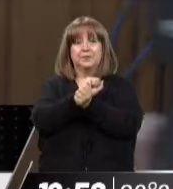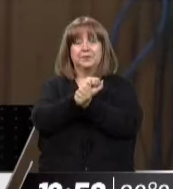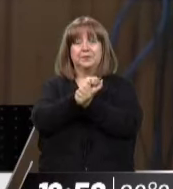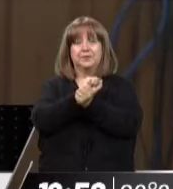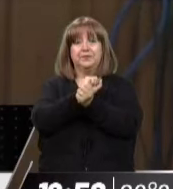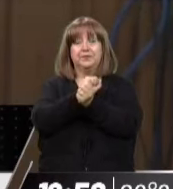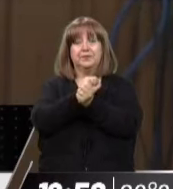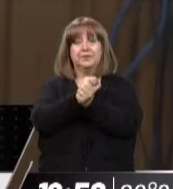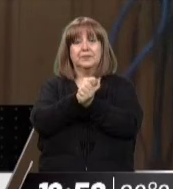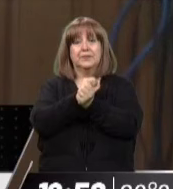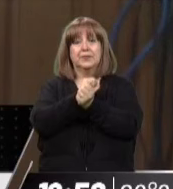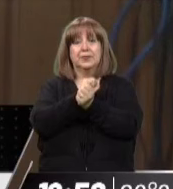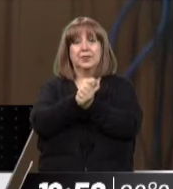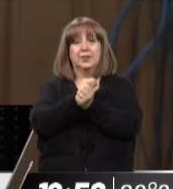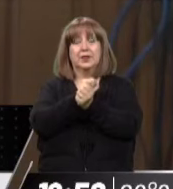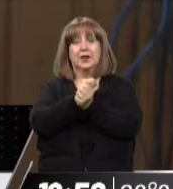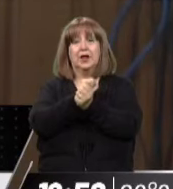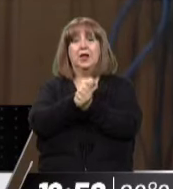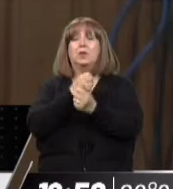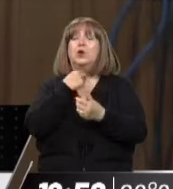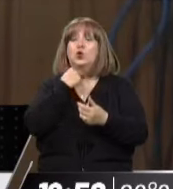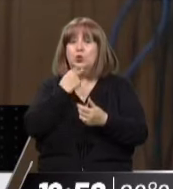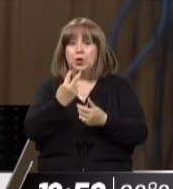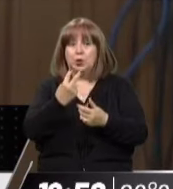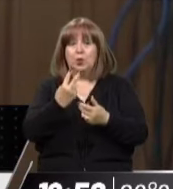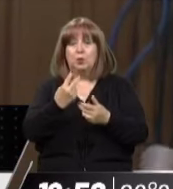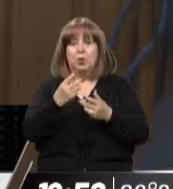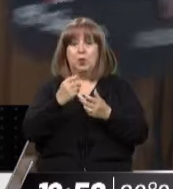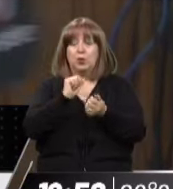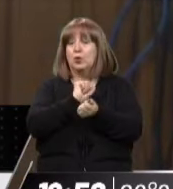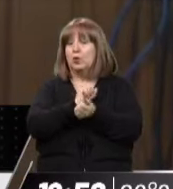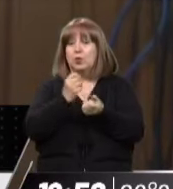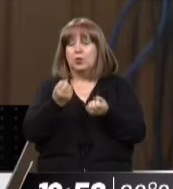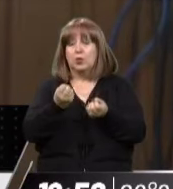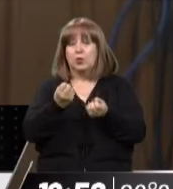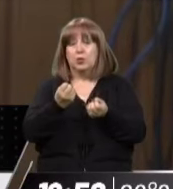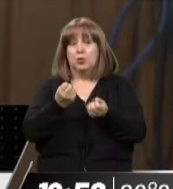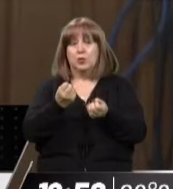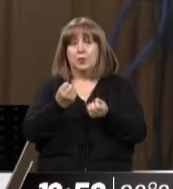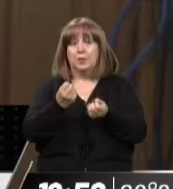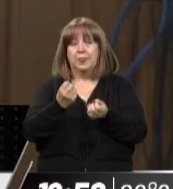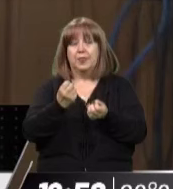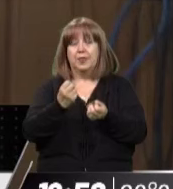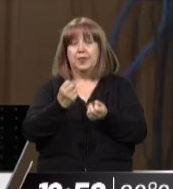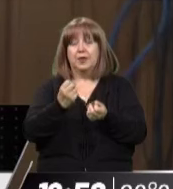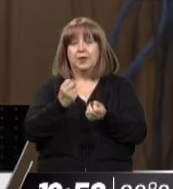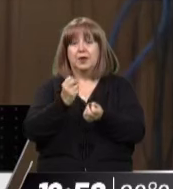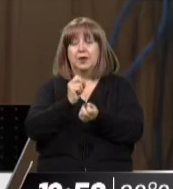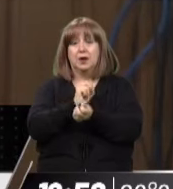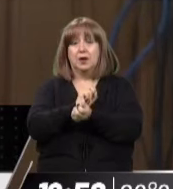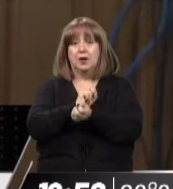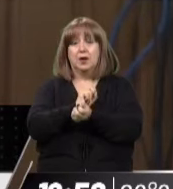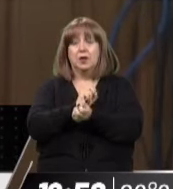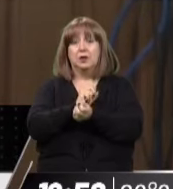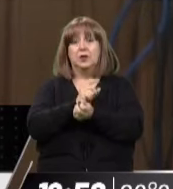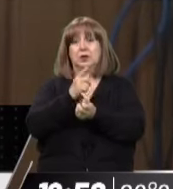Y entonces él no podía movilizarse lo empujaron cuénteme lo llevaban